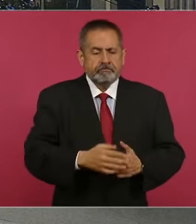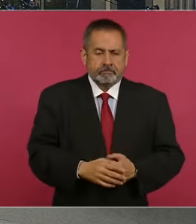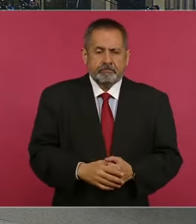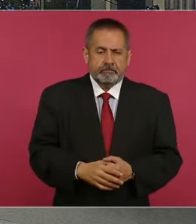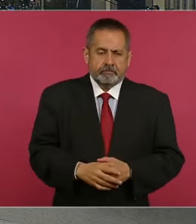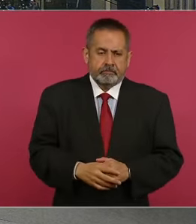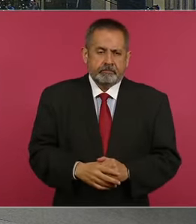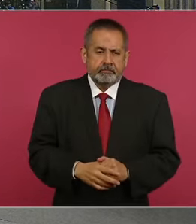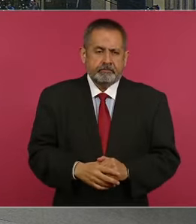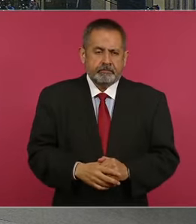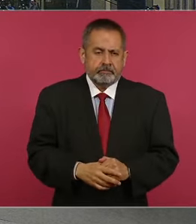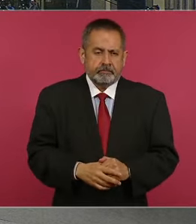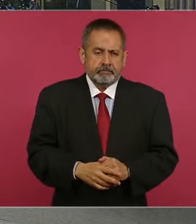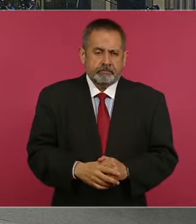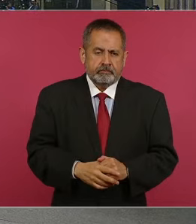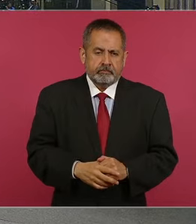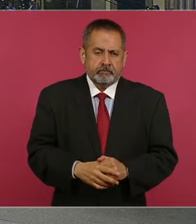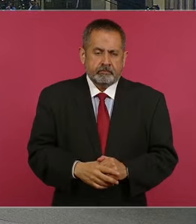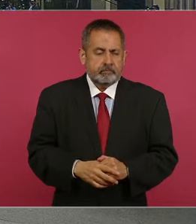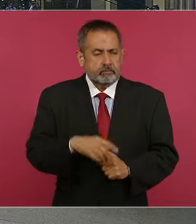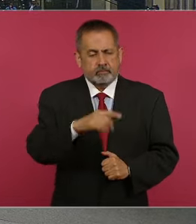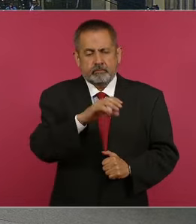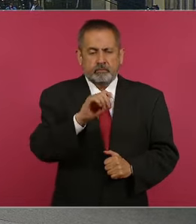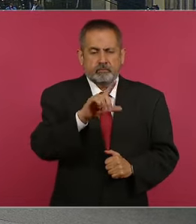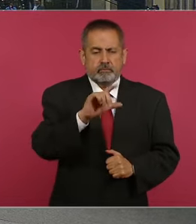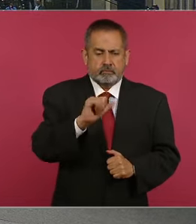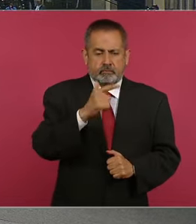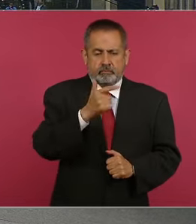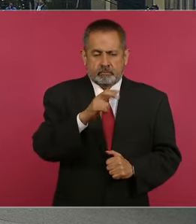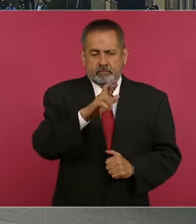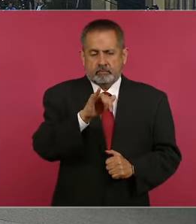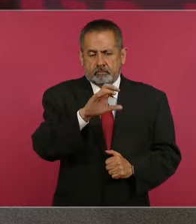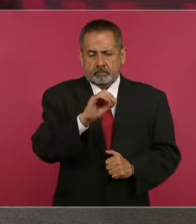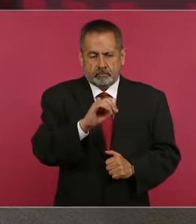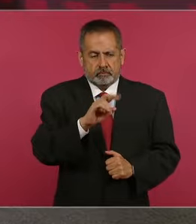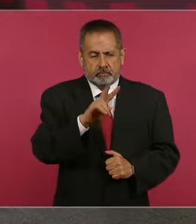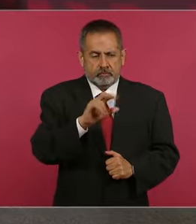a Olegario